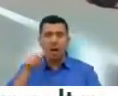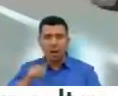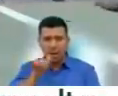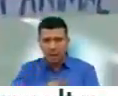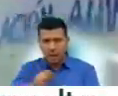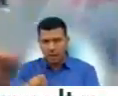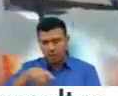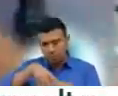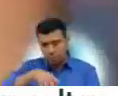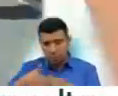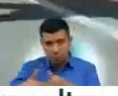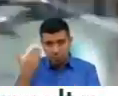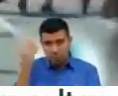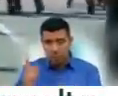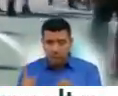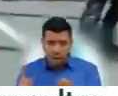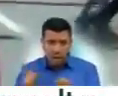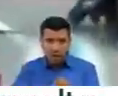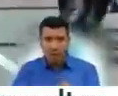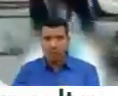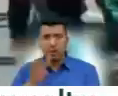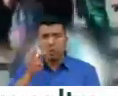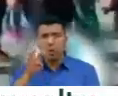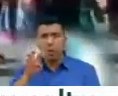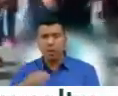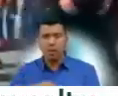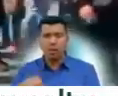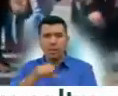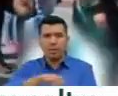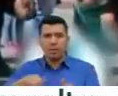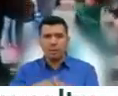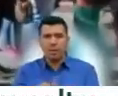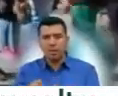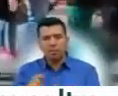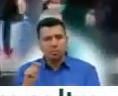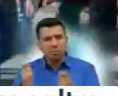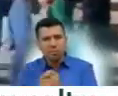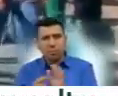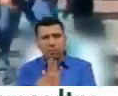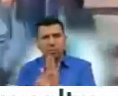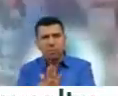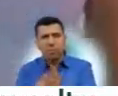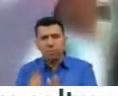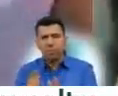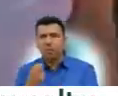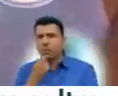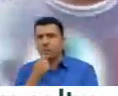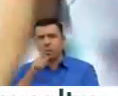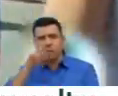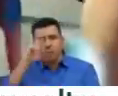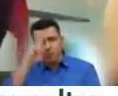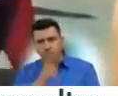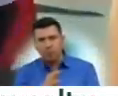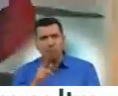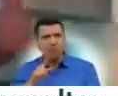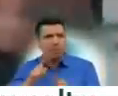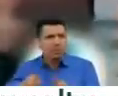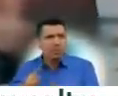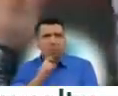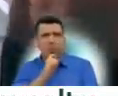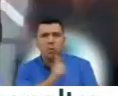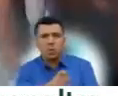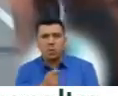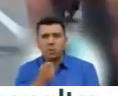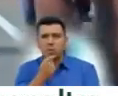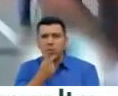la Novena, finalizando con un homenaje a las víctimas de la homofobia y transfobia a nivel nacional e internacional, momento para el